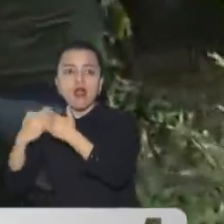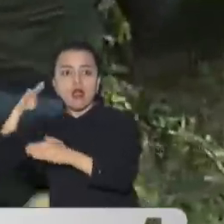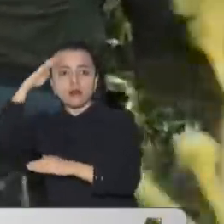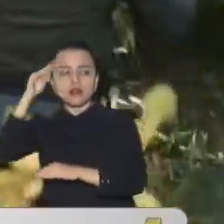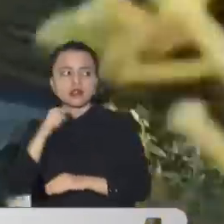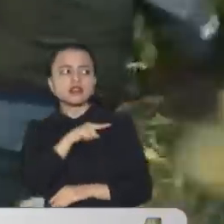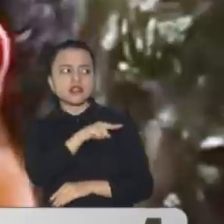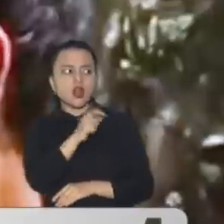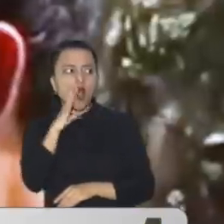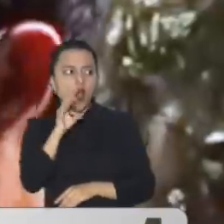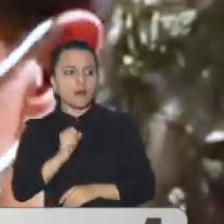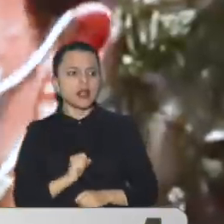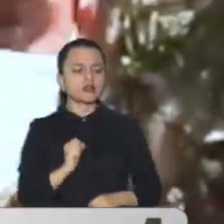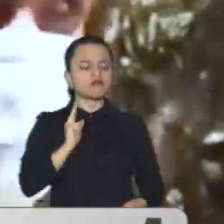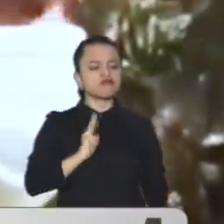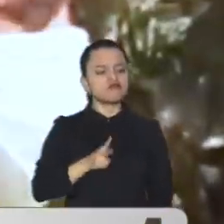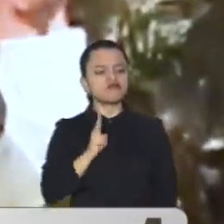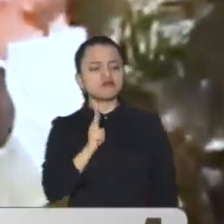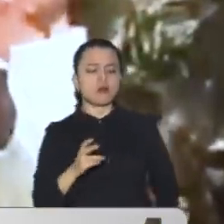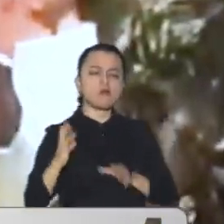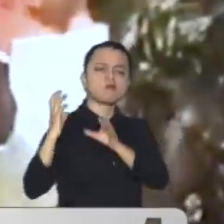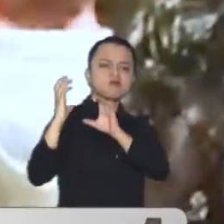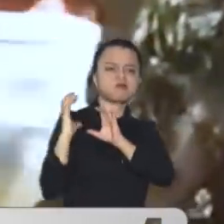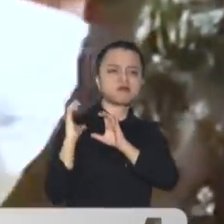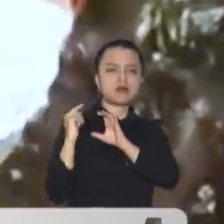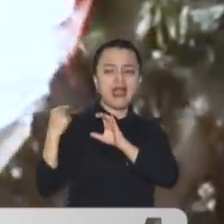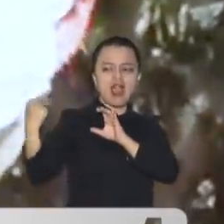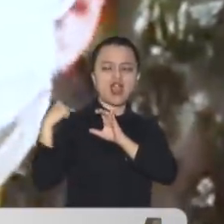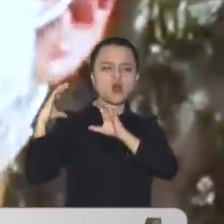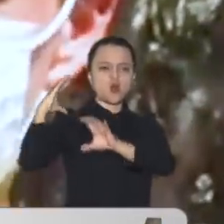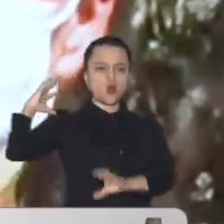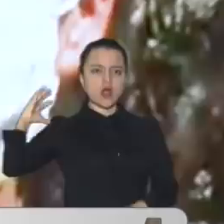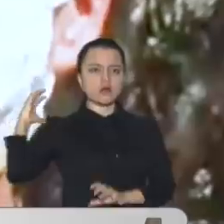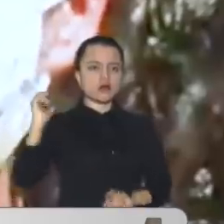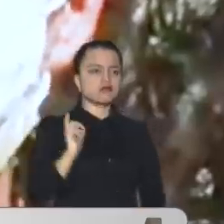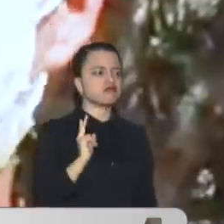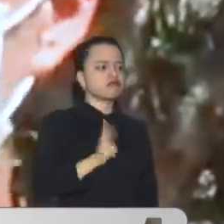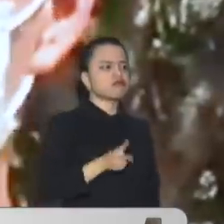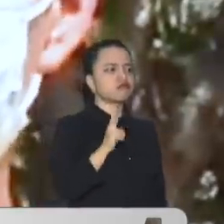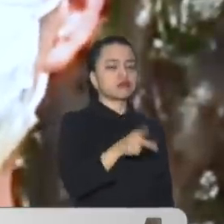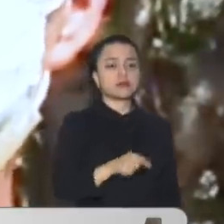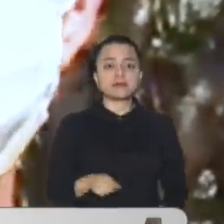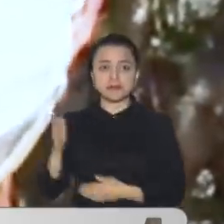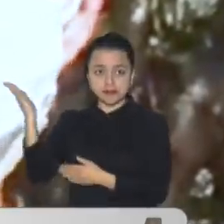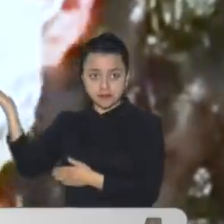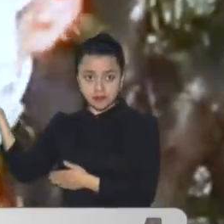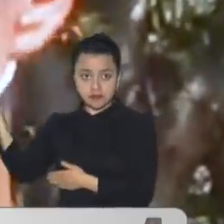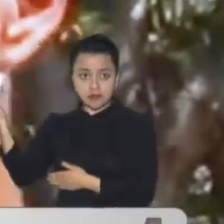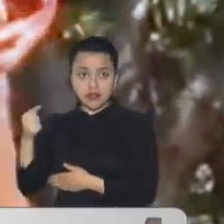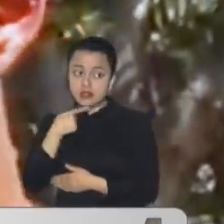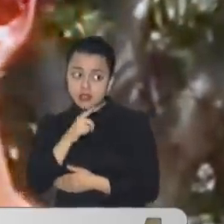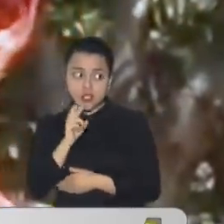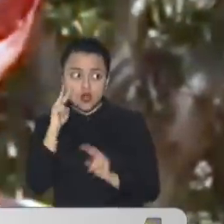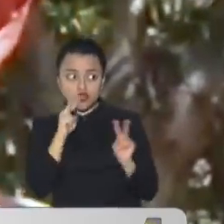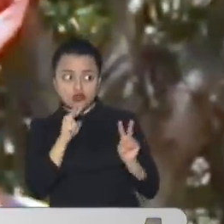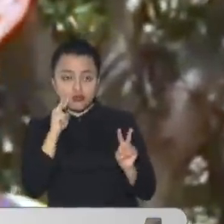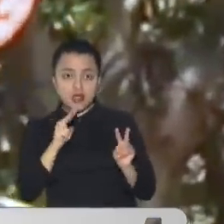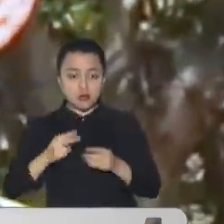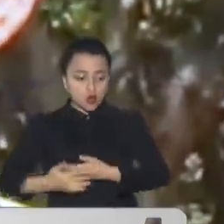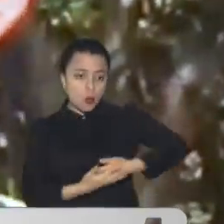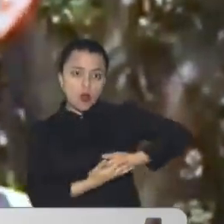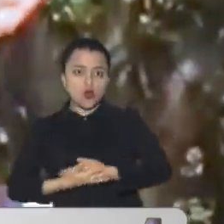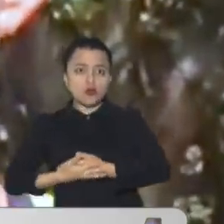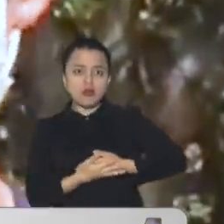envuelta en una estopa. Y bajamos y vimos un joven acercándose con una bebé de brazos. Nosotros la verdad solo leímos